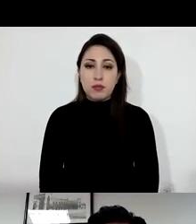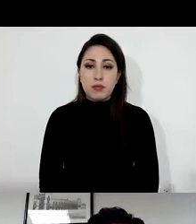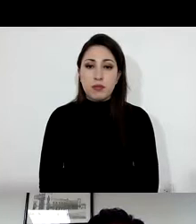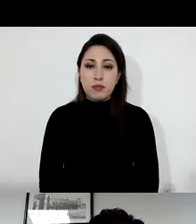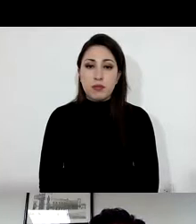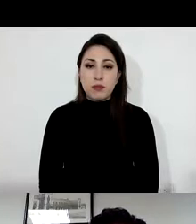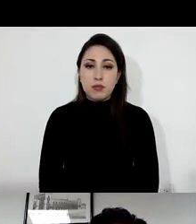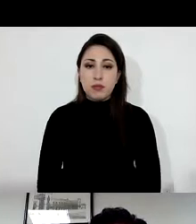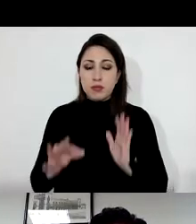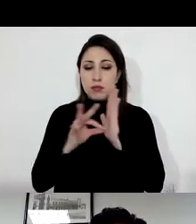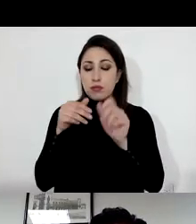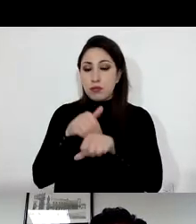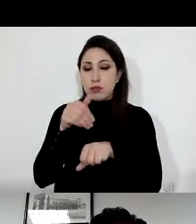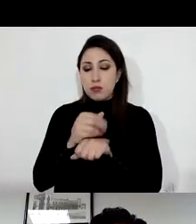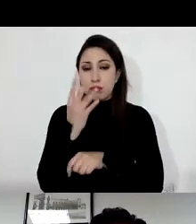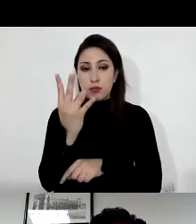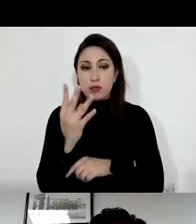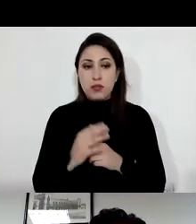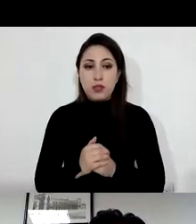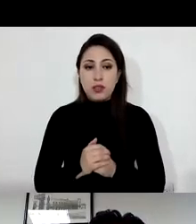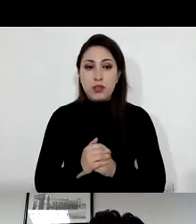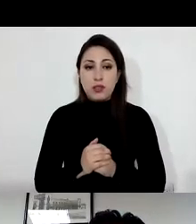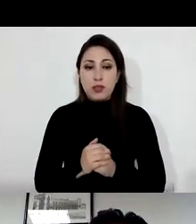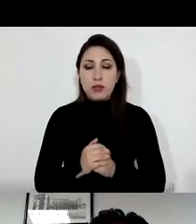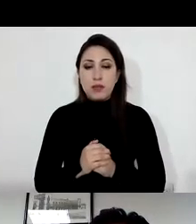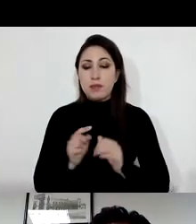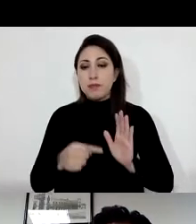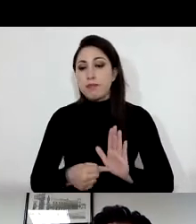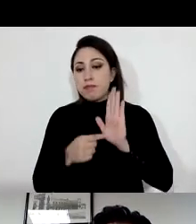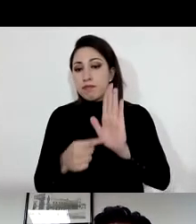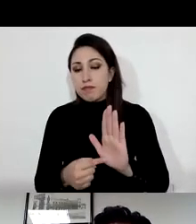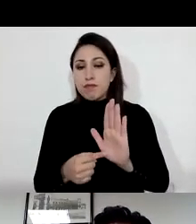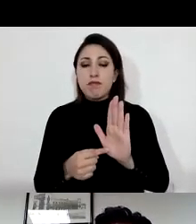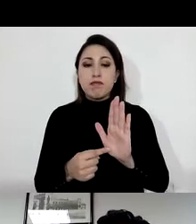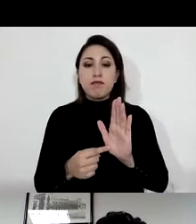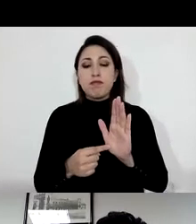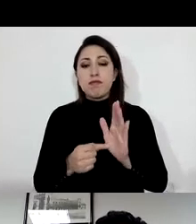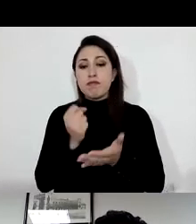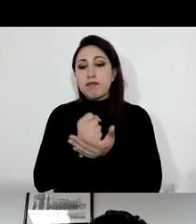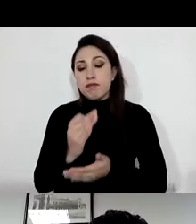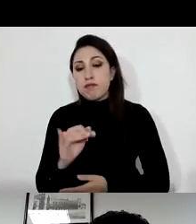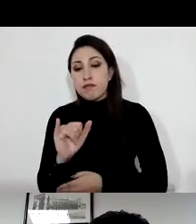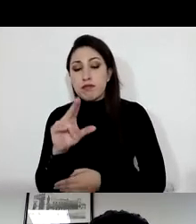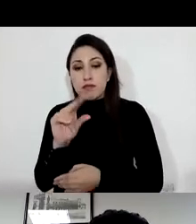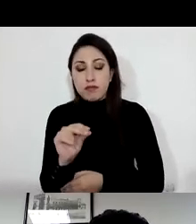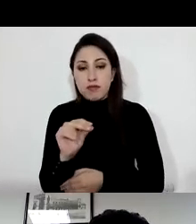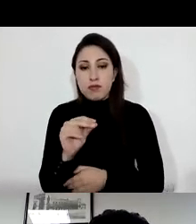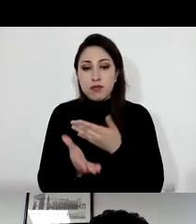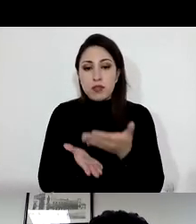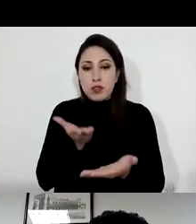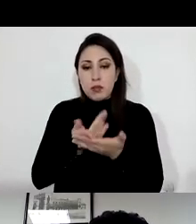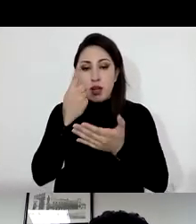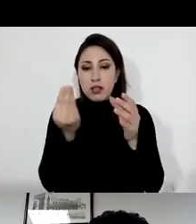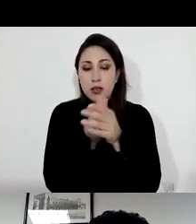Sería el punto 4, consistente en la presentación y en su caso aprobación de la propuesta de clasificación de información